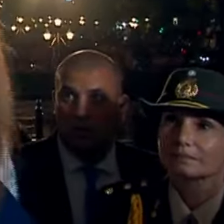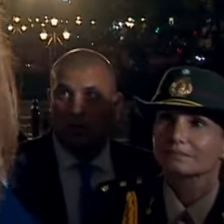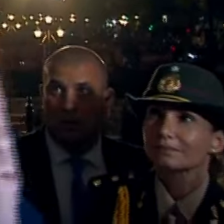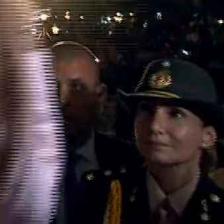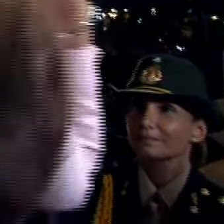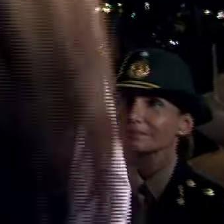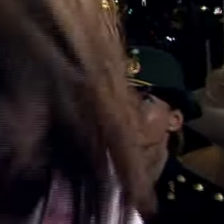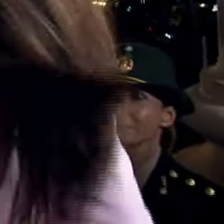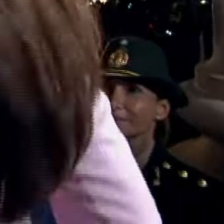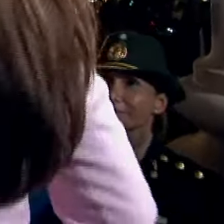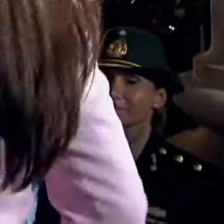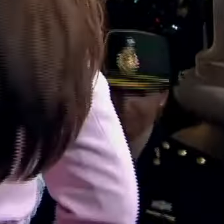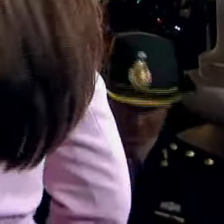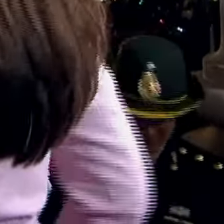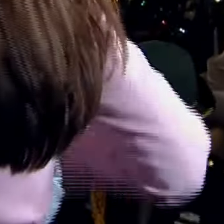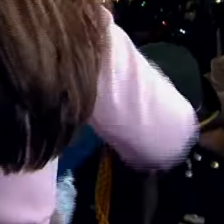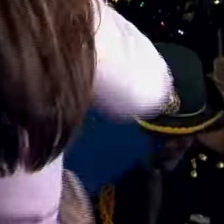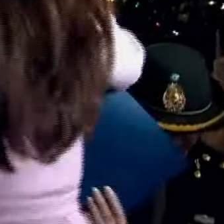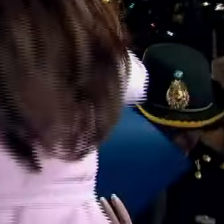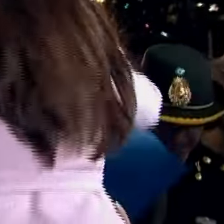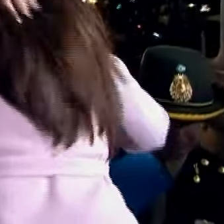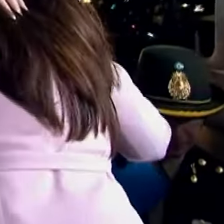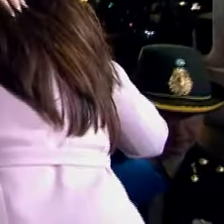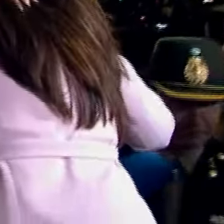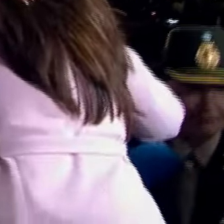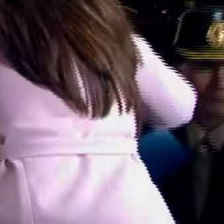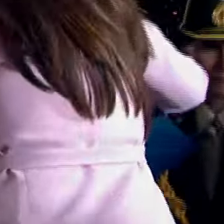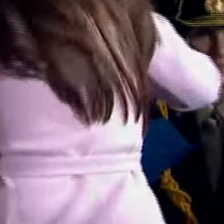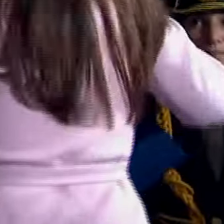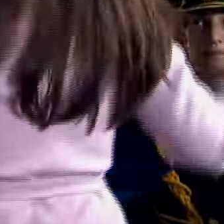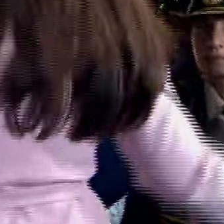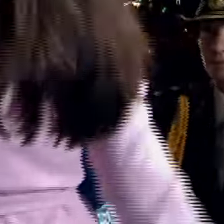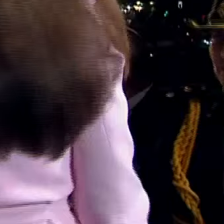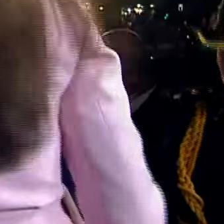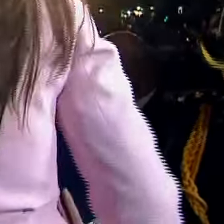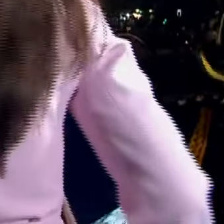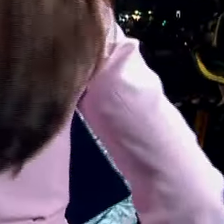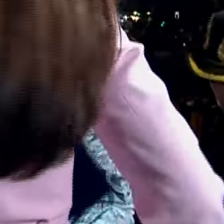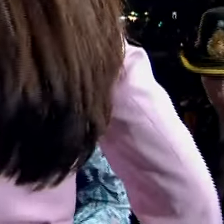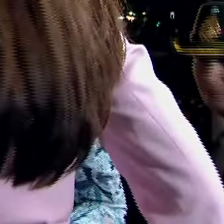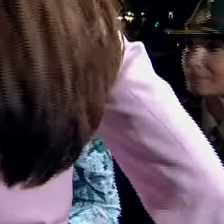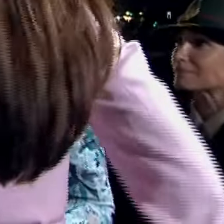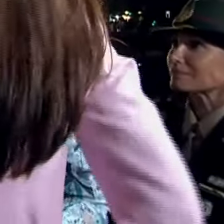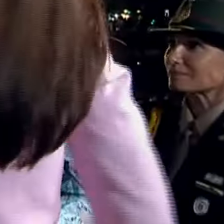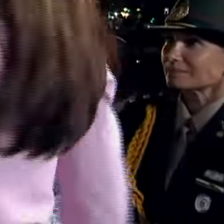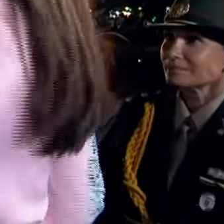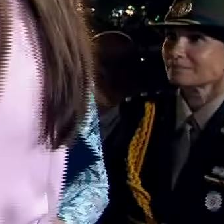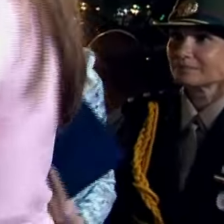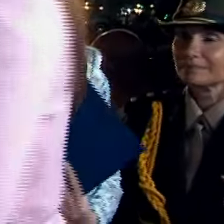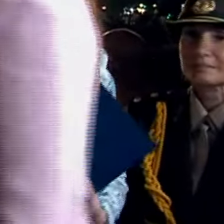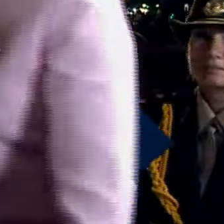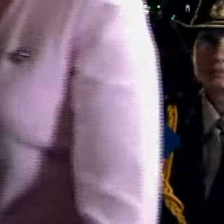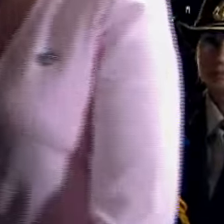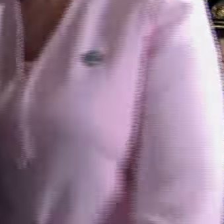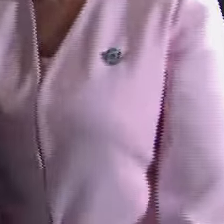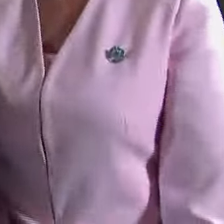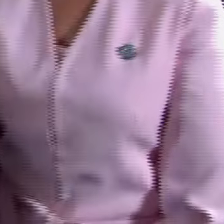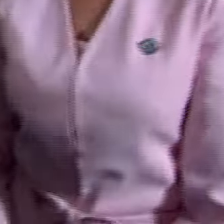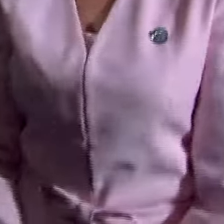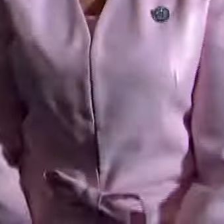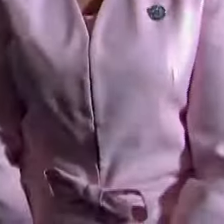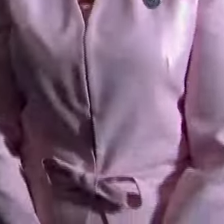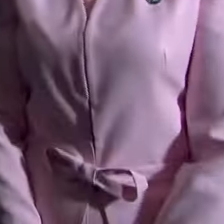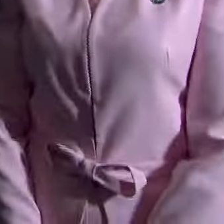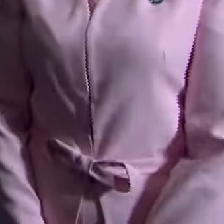El señor presidente asciende por las escalinatas a través del cordón de honor y es recibido